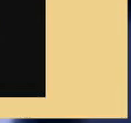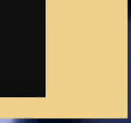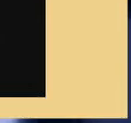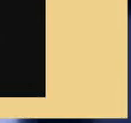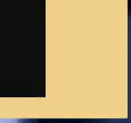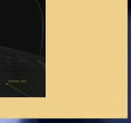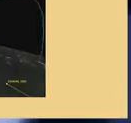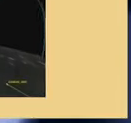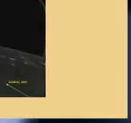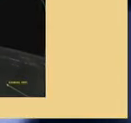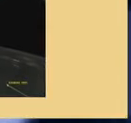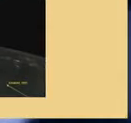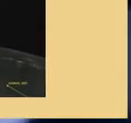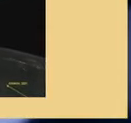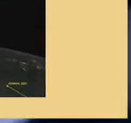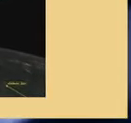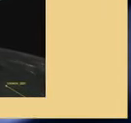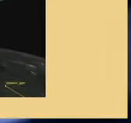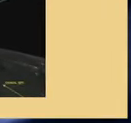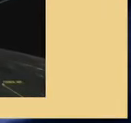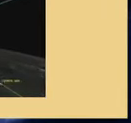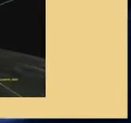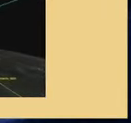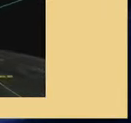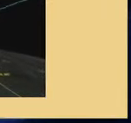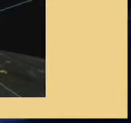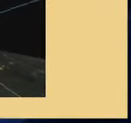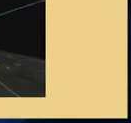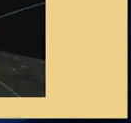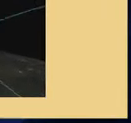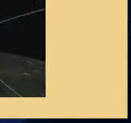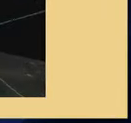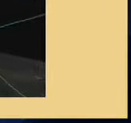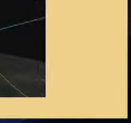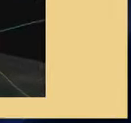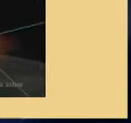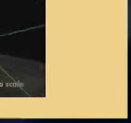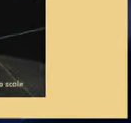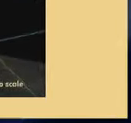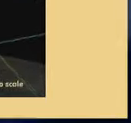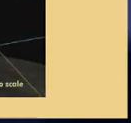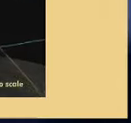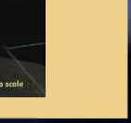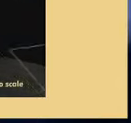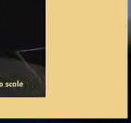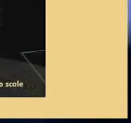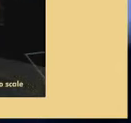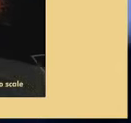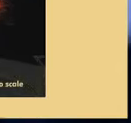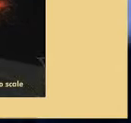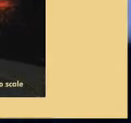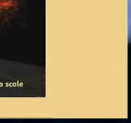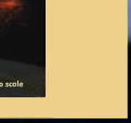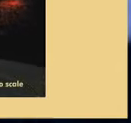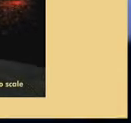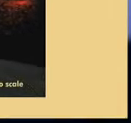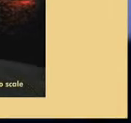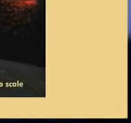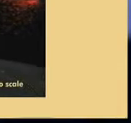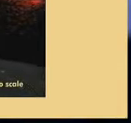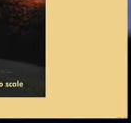altura de aproximadamente 800 kilómetros dos satélites uno de iridium y uno ruso chocaron